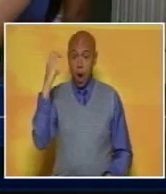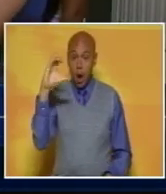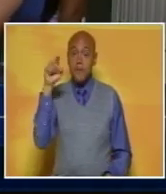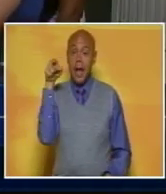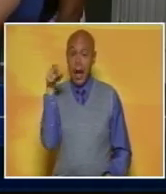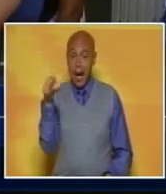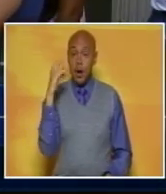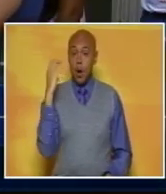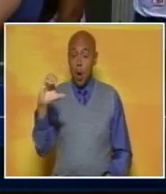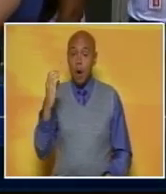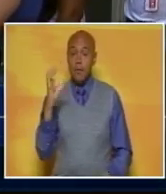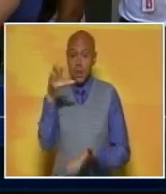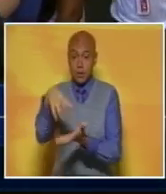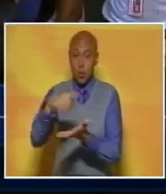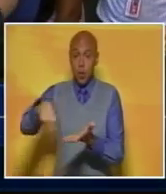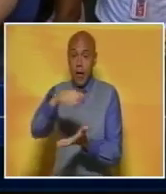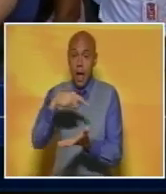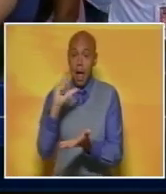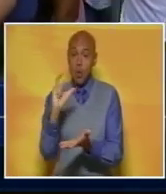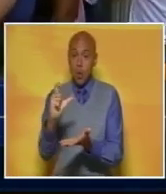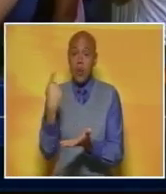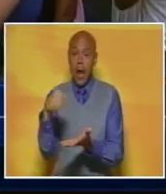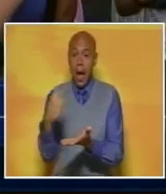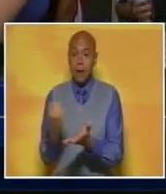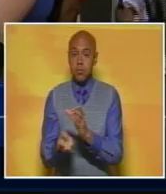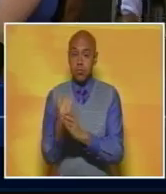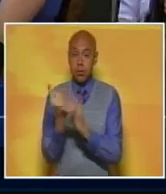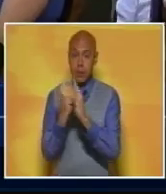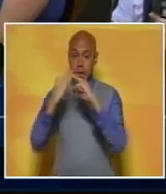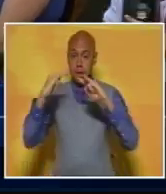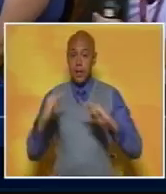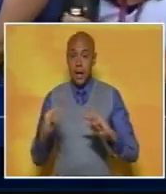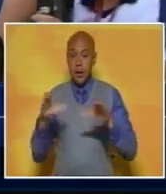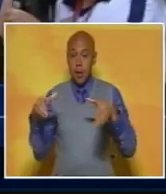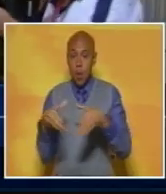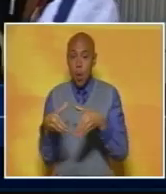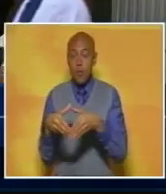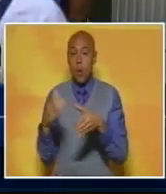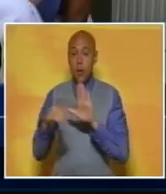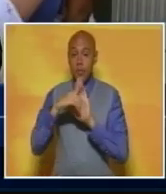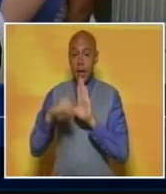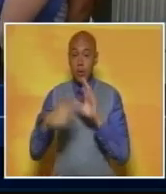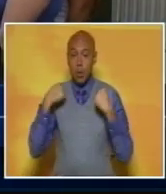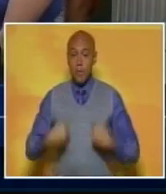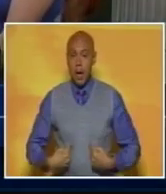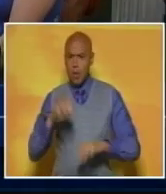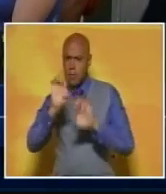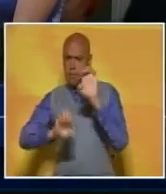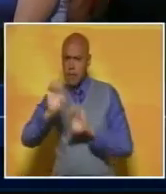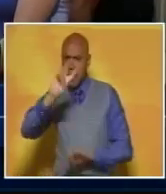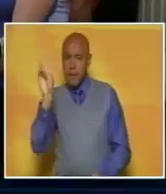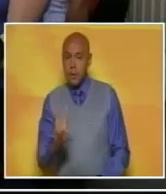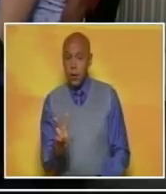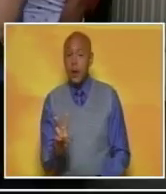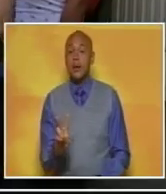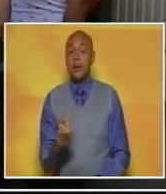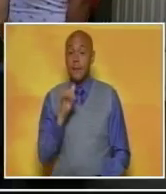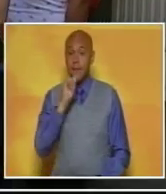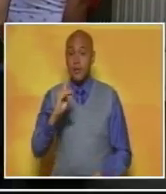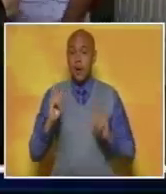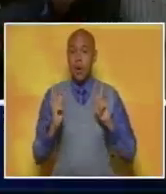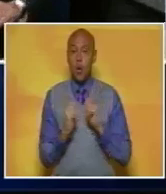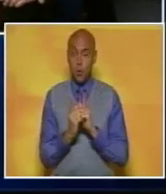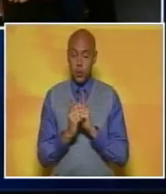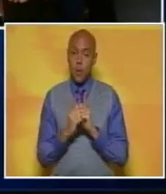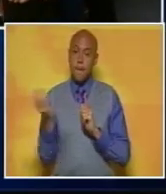ciudad colombiana se establecerá la CIDH para evaluar el caso venezolano. Esto es la información. Continúen